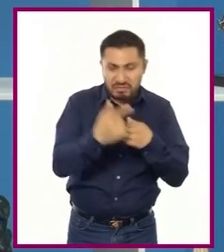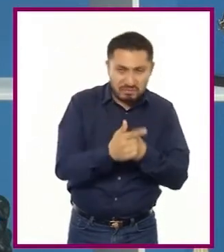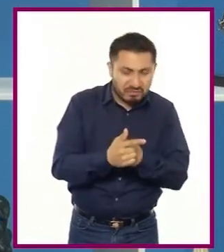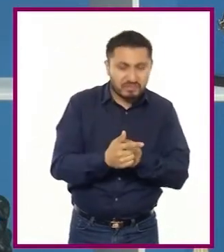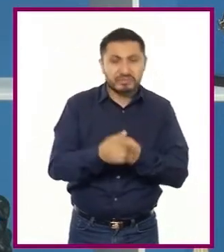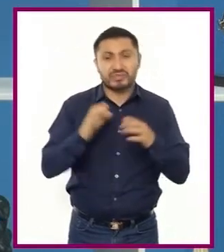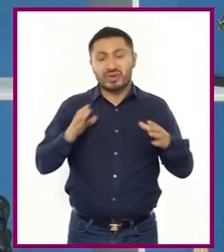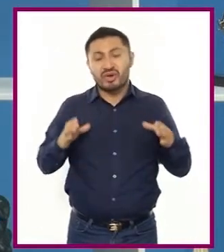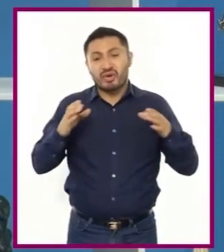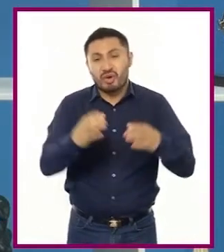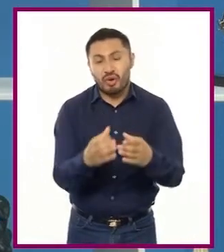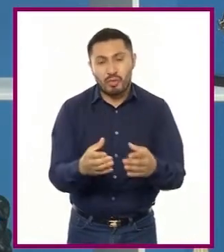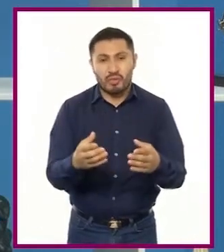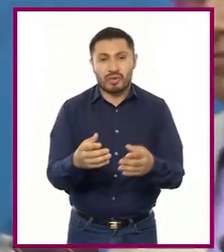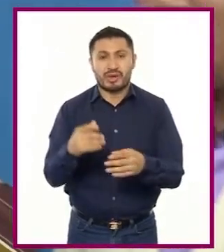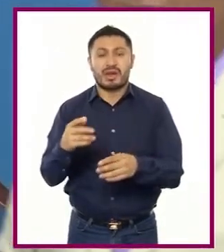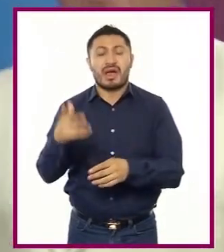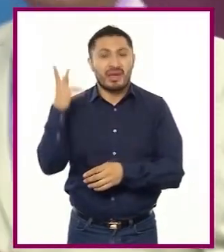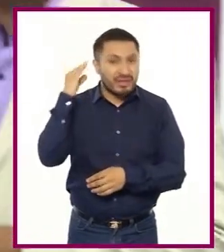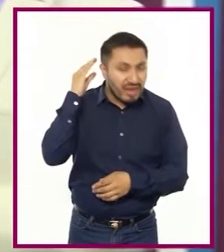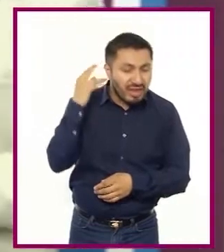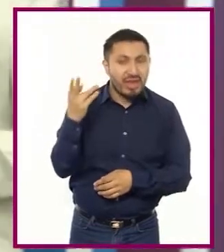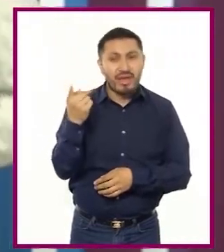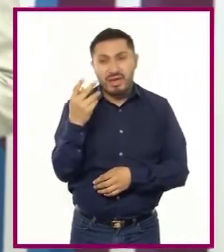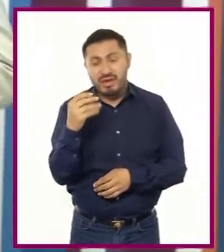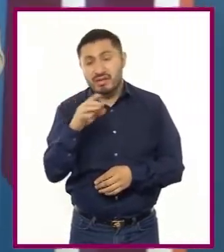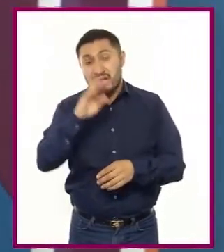los medios de comunicación.